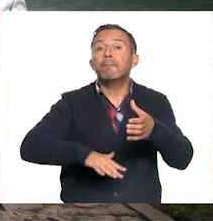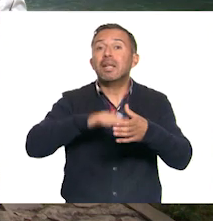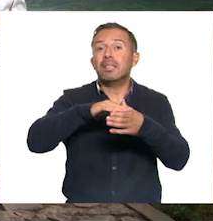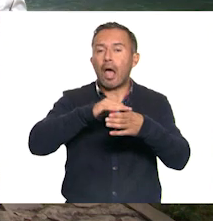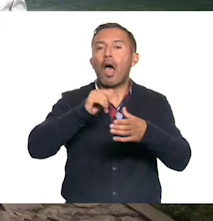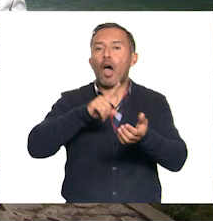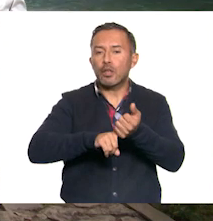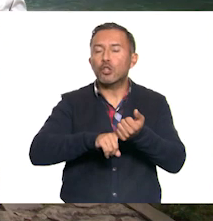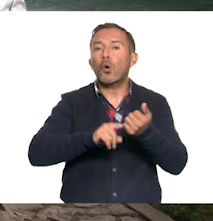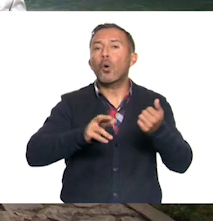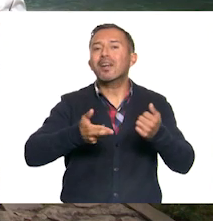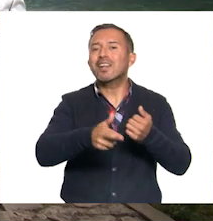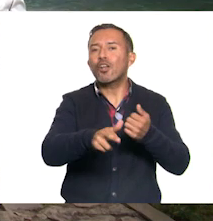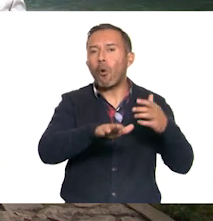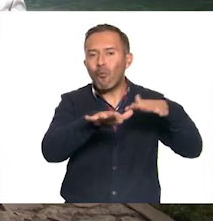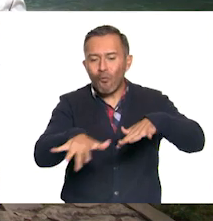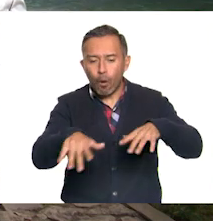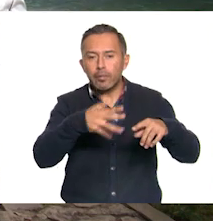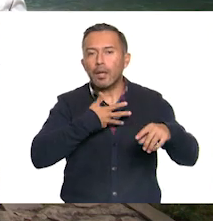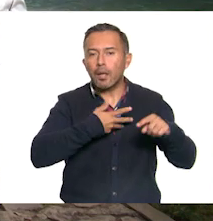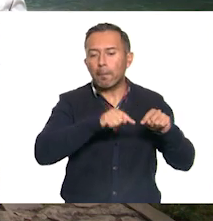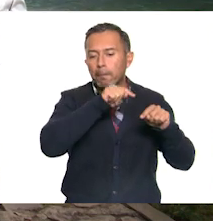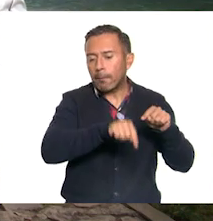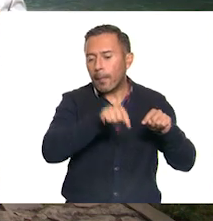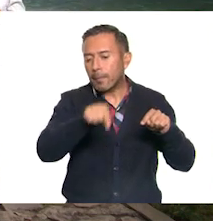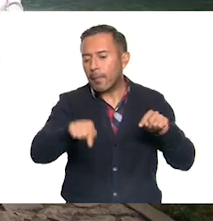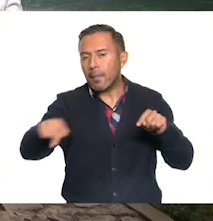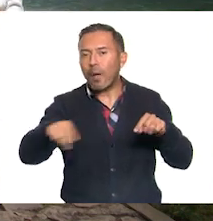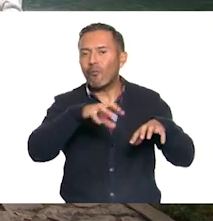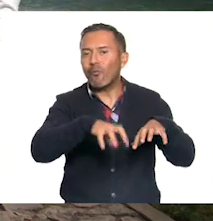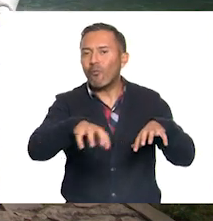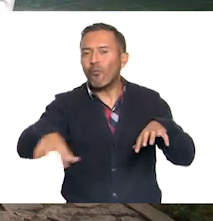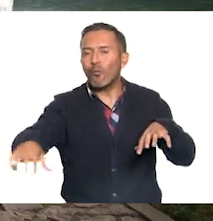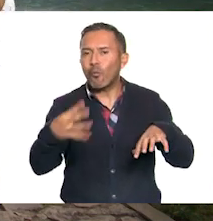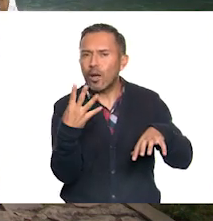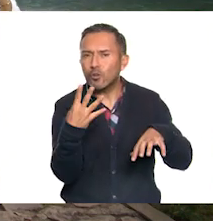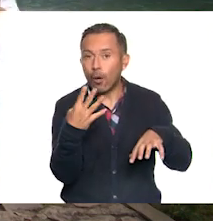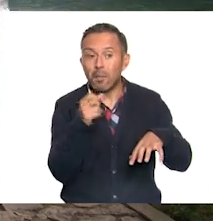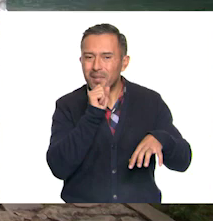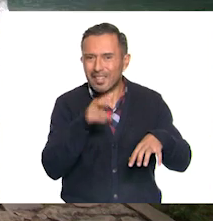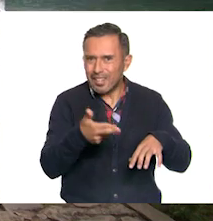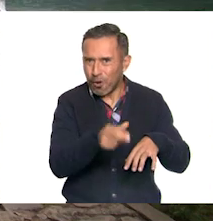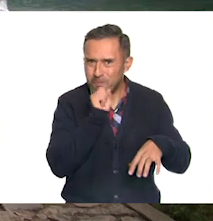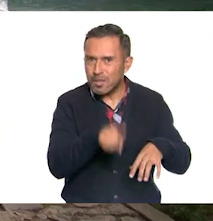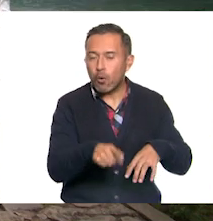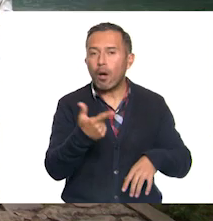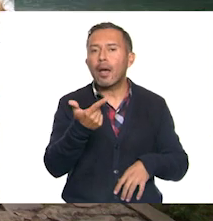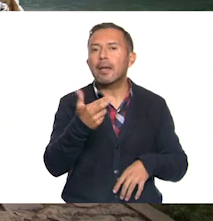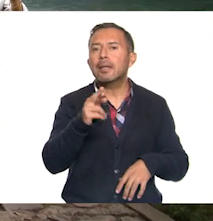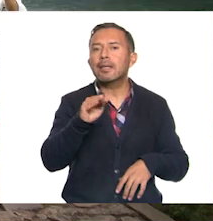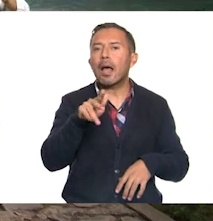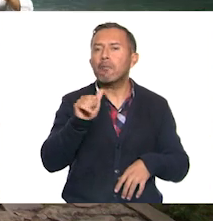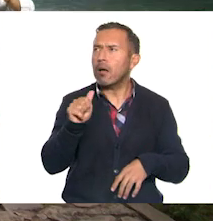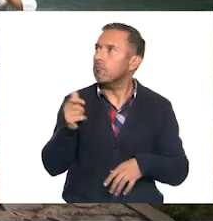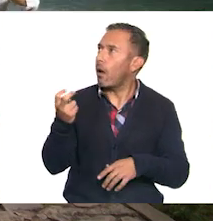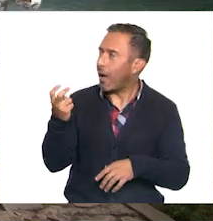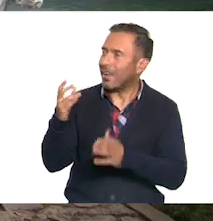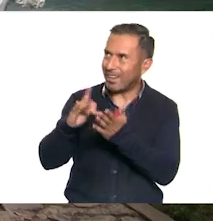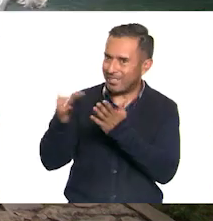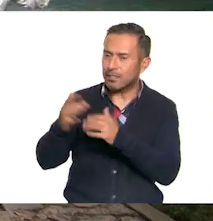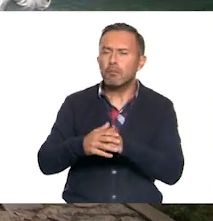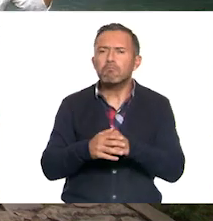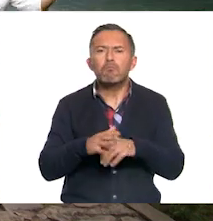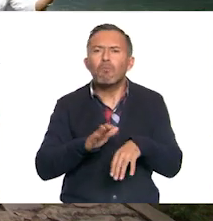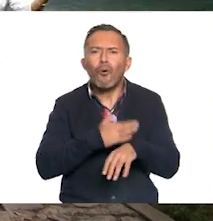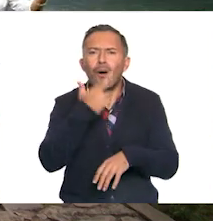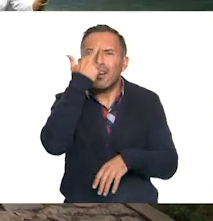mismo río, el Grijalva. ¿Por qué? Muy bien, gracias, Ale. Esto se debe a que es uno de los ríos